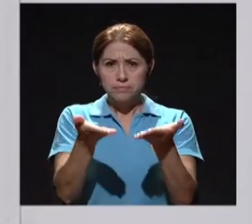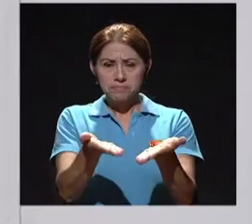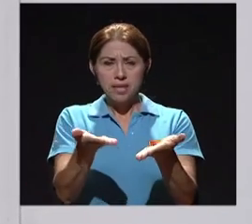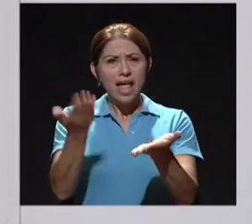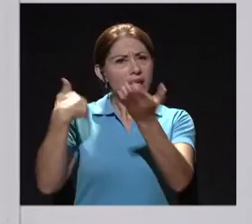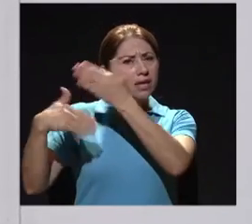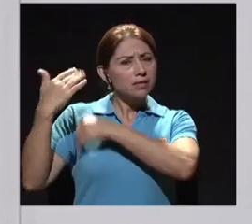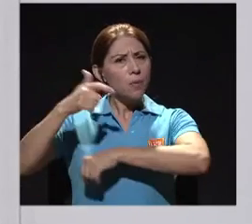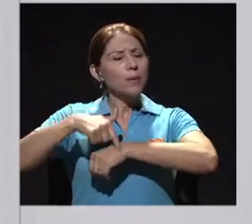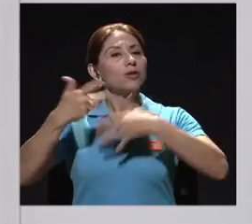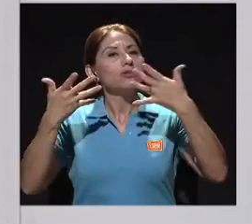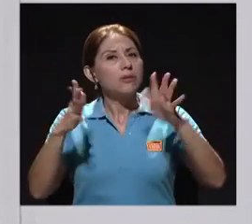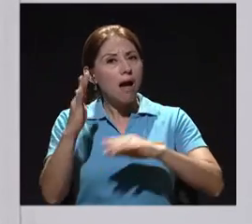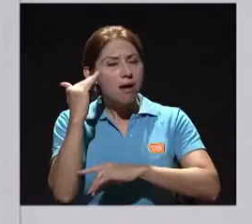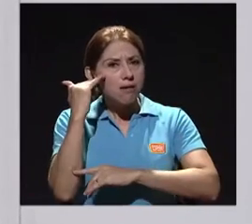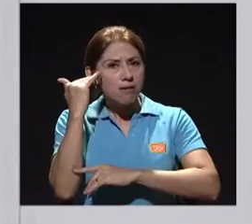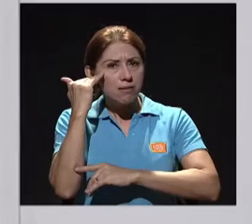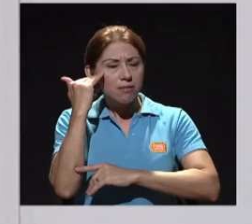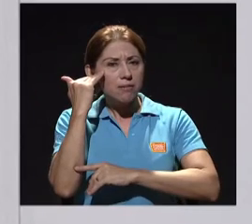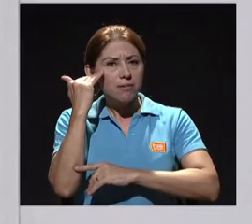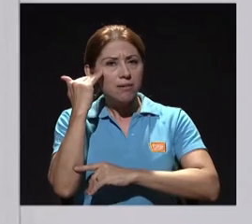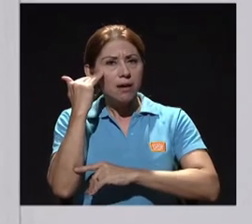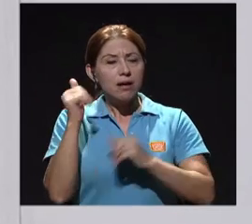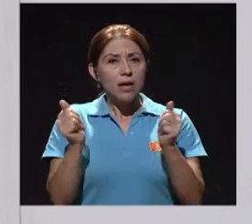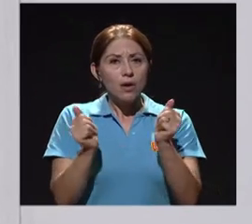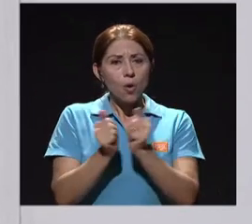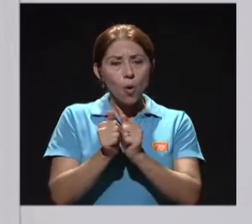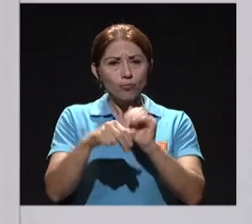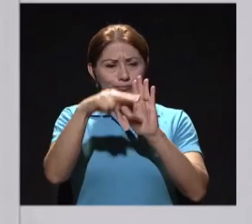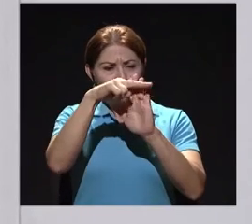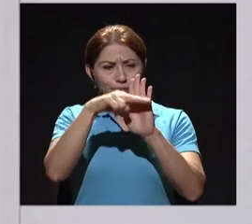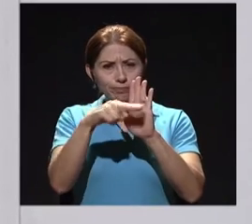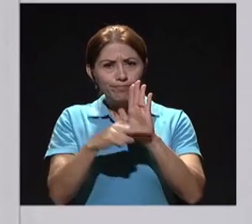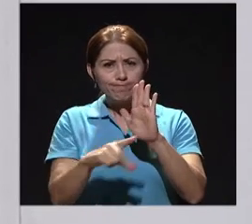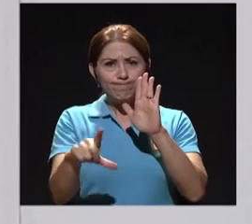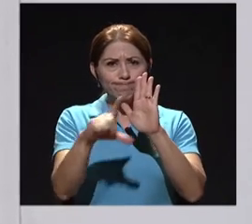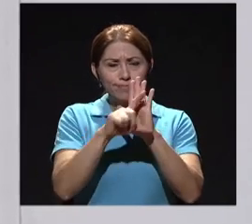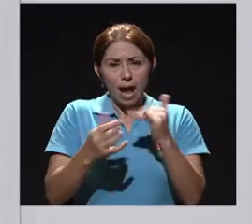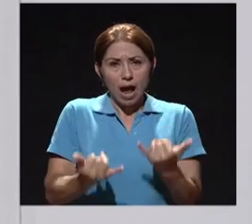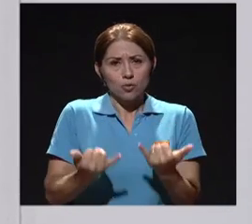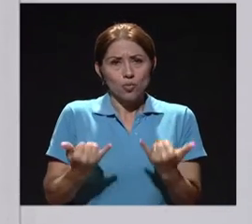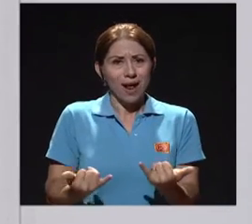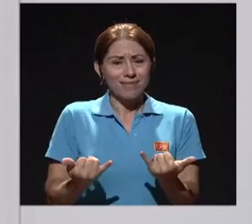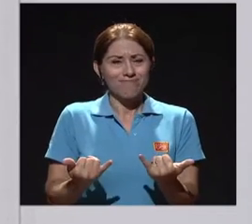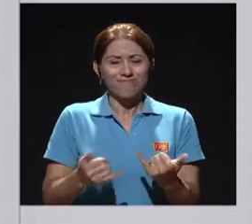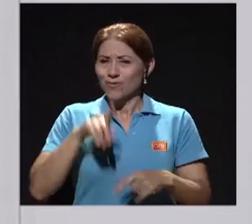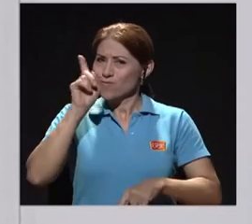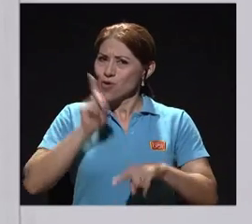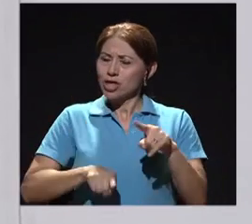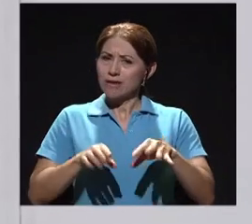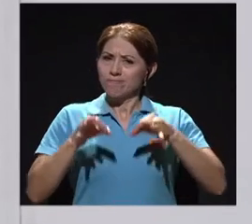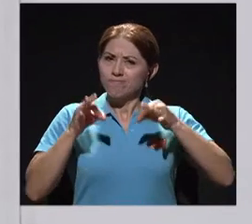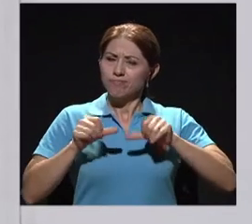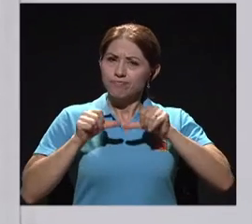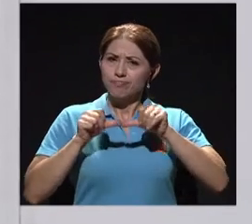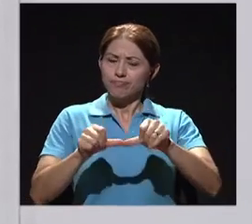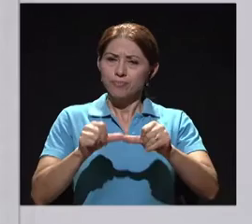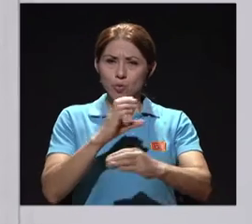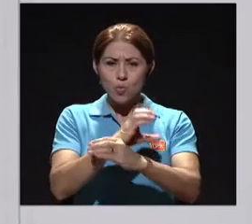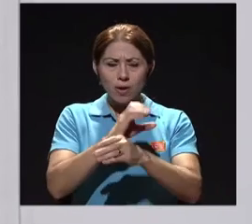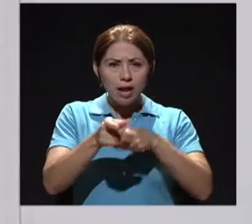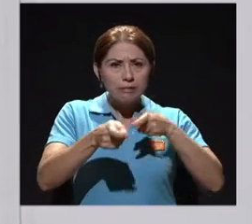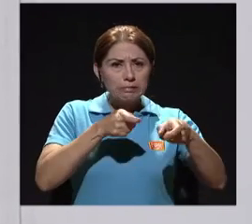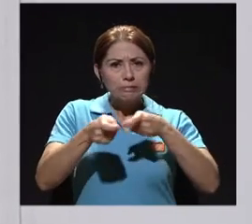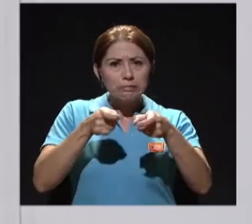conscientes de que con el marco jurídico actual se iba a ser insostenible la gestión del recurso entonces